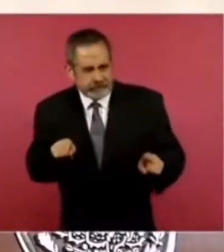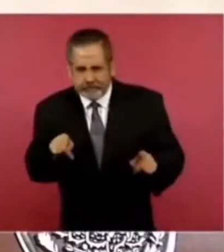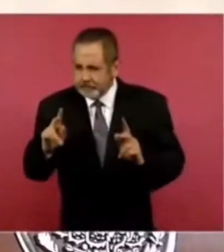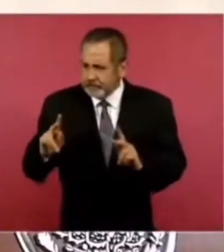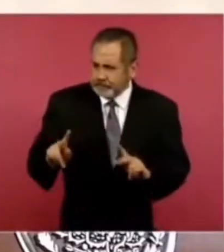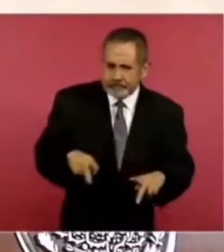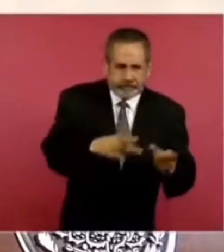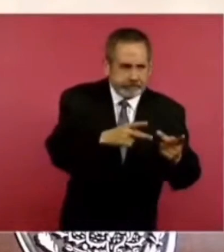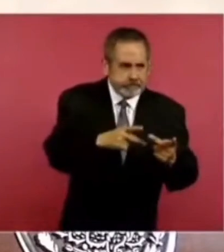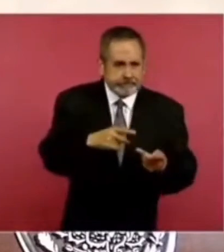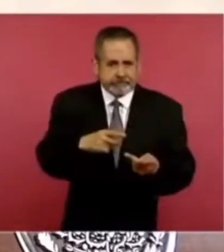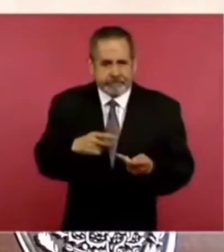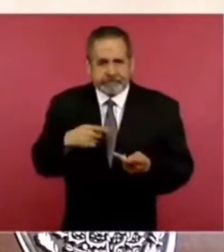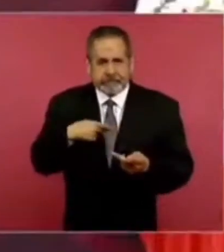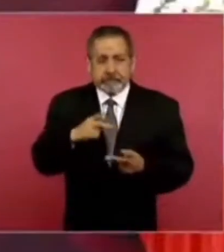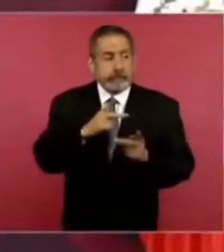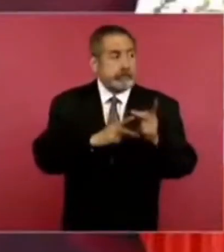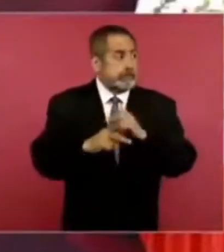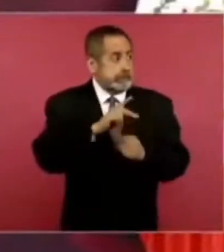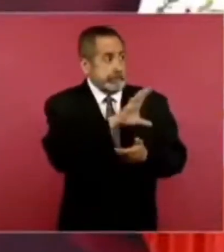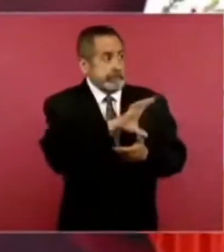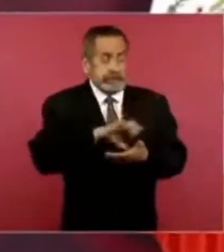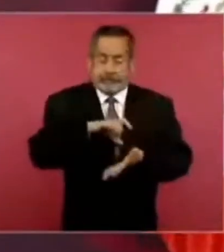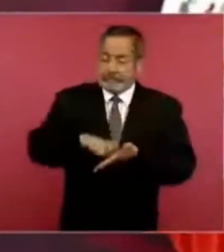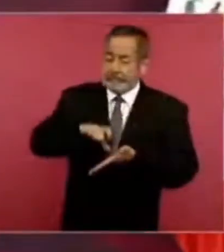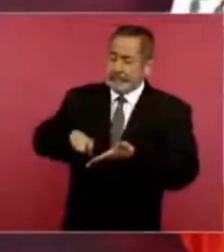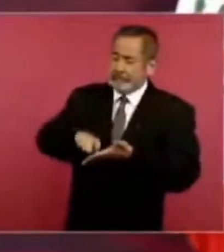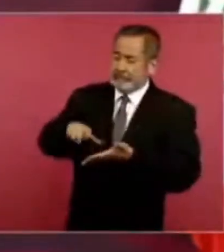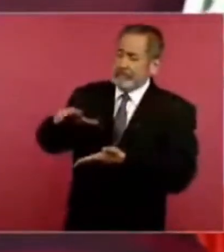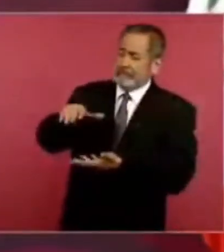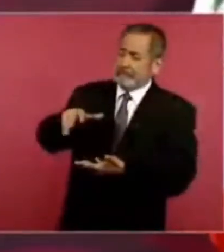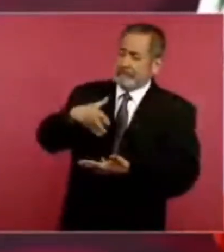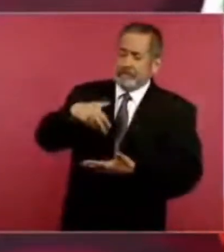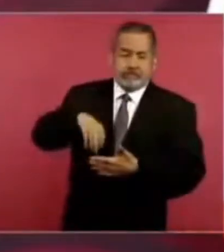Por ejemplo, el primer rescate así